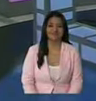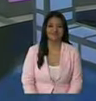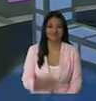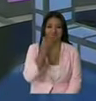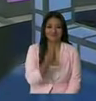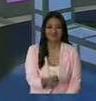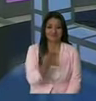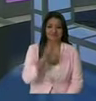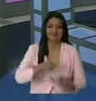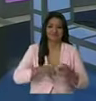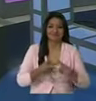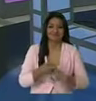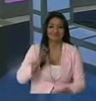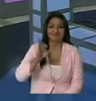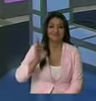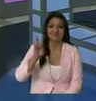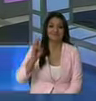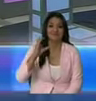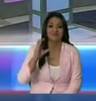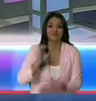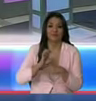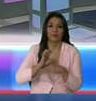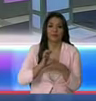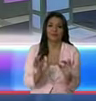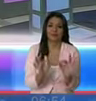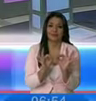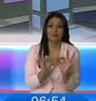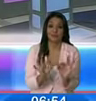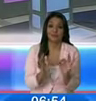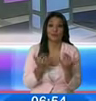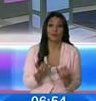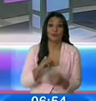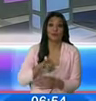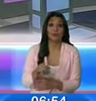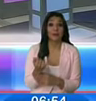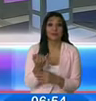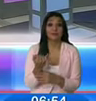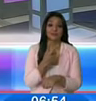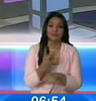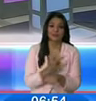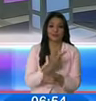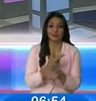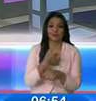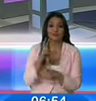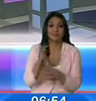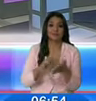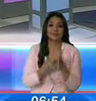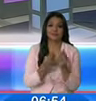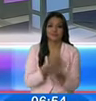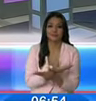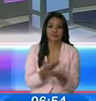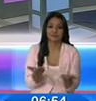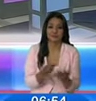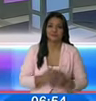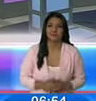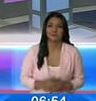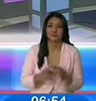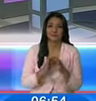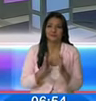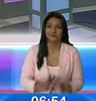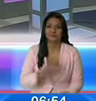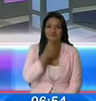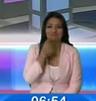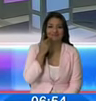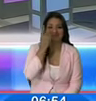Buenos días, amigos de Servicentro en todo el país. Aquí estamos ya para caminar en jueves, 2:30 de información. Mi querida Ali, Benita, buen